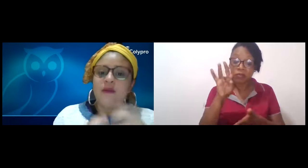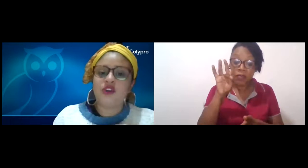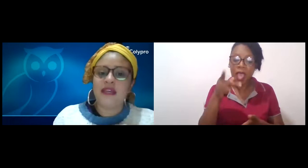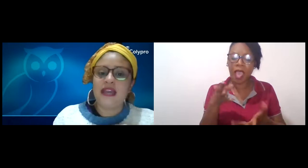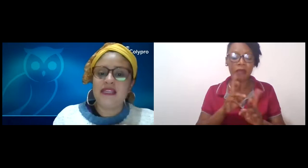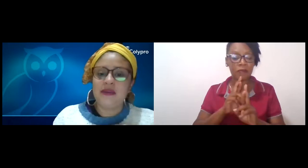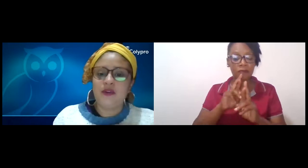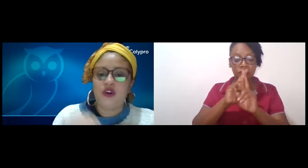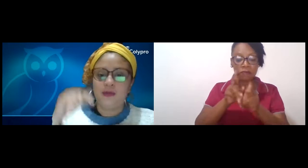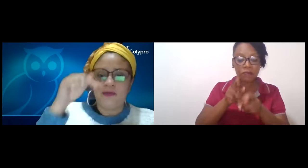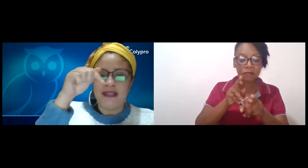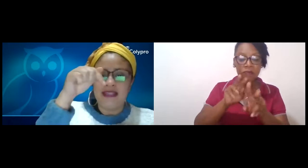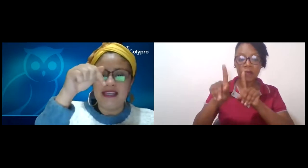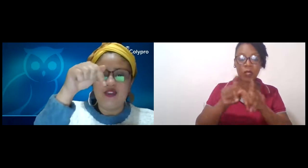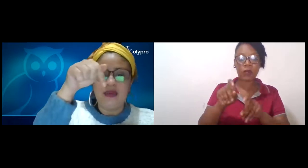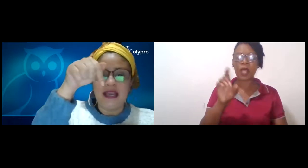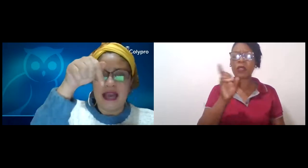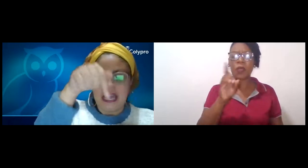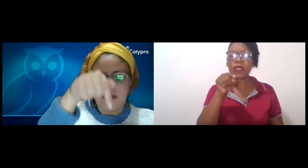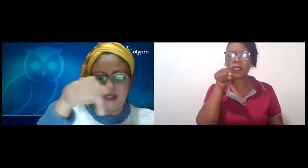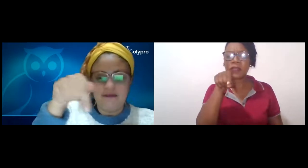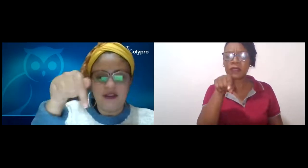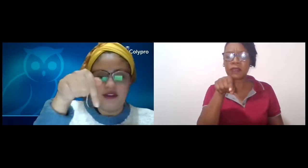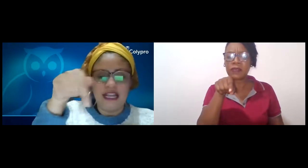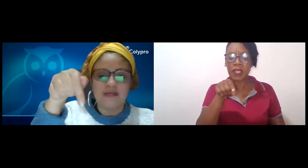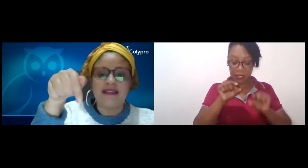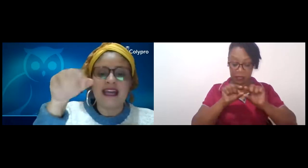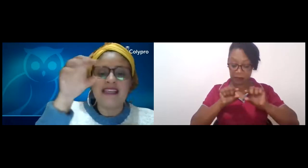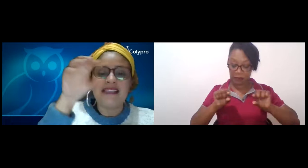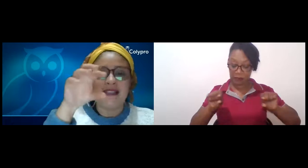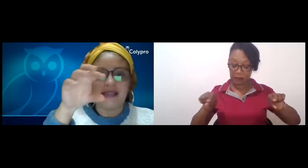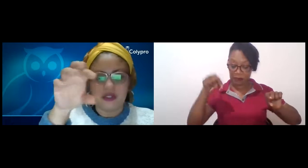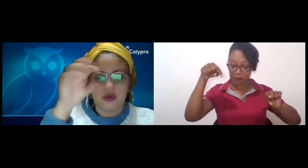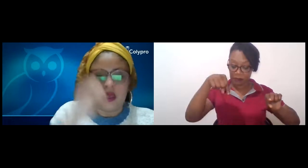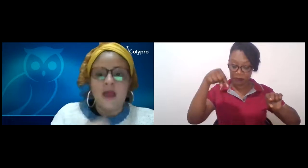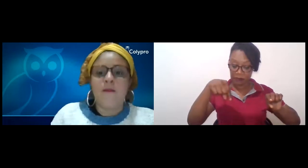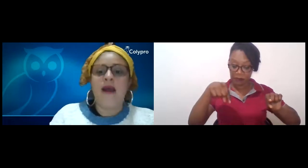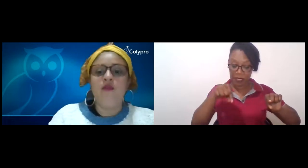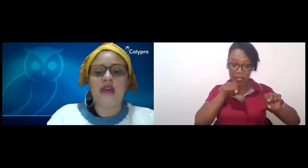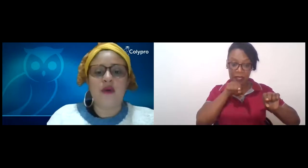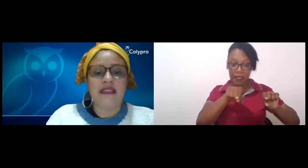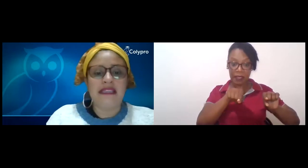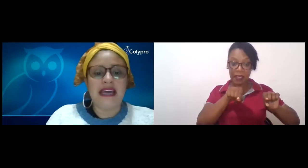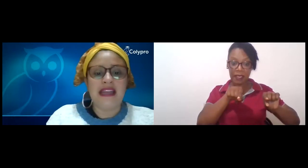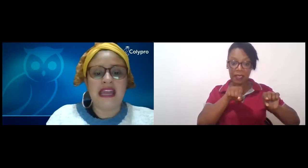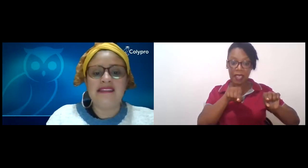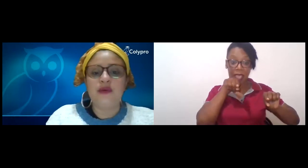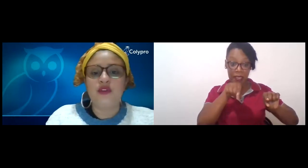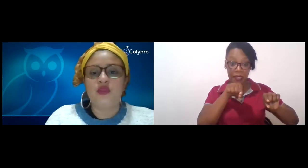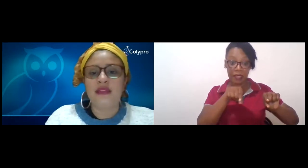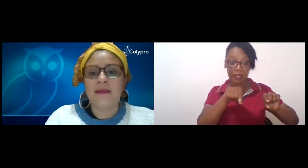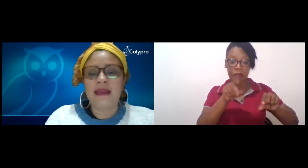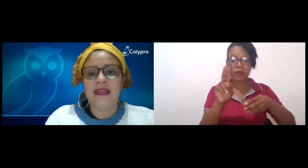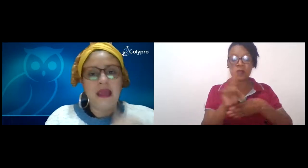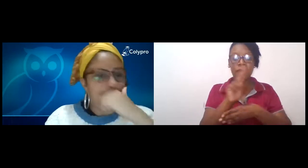¿Dónde vamos a ubicar este botón? Dice que se ubica en la parte inferior de las pantallas al centro. Vamos a utilizar este